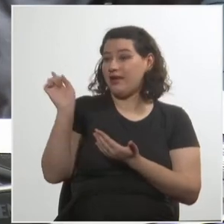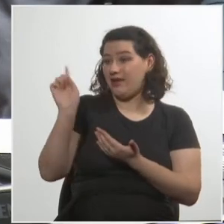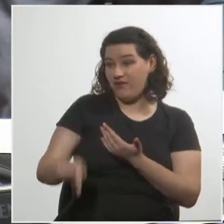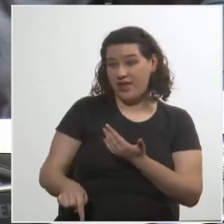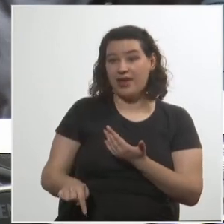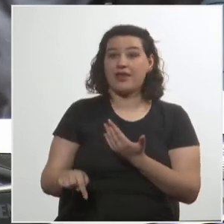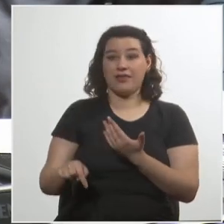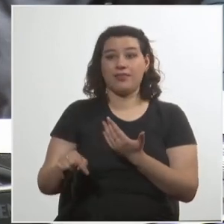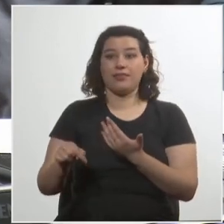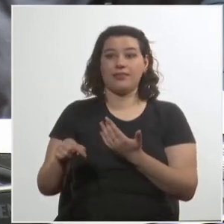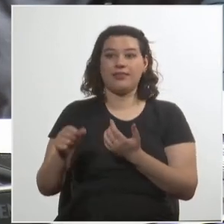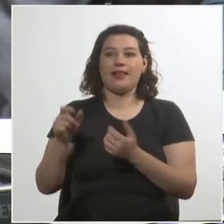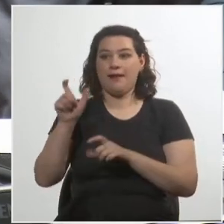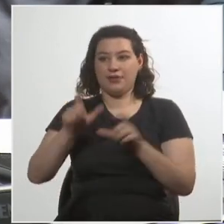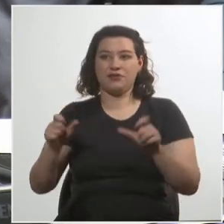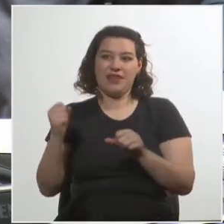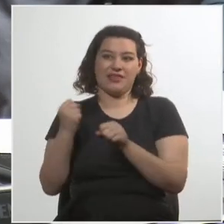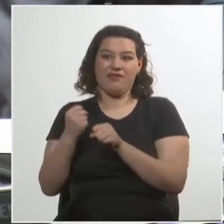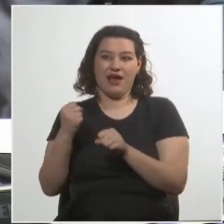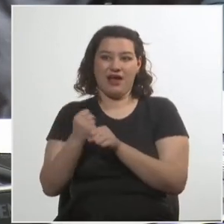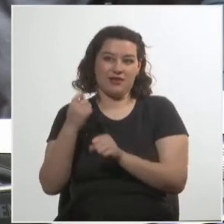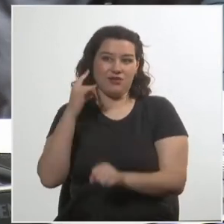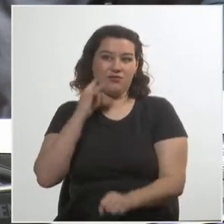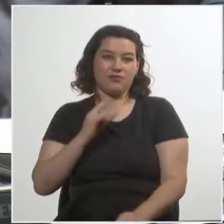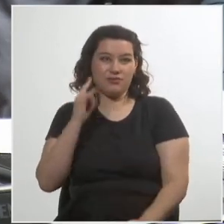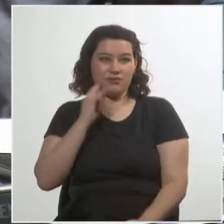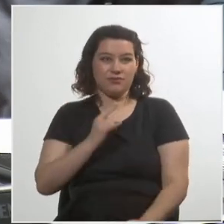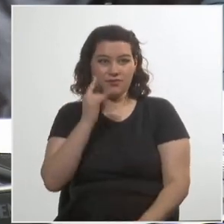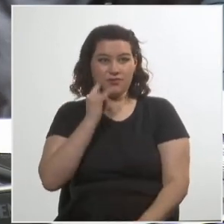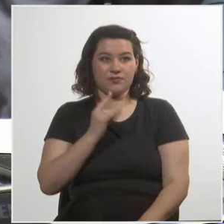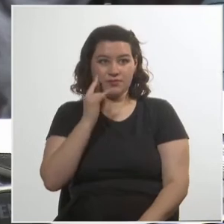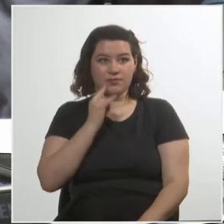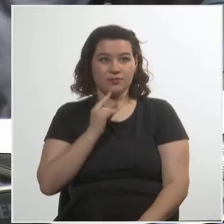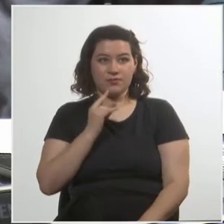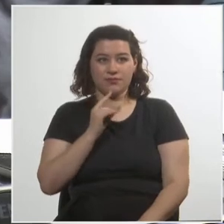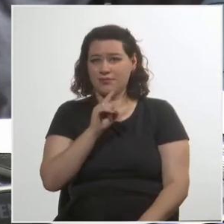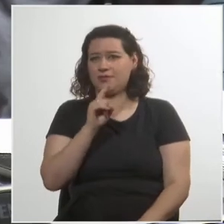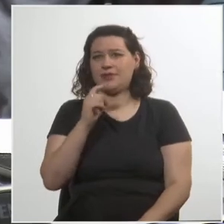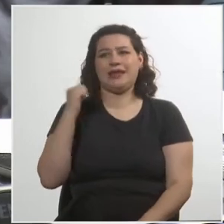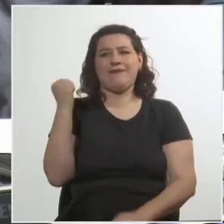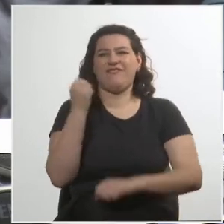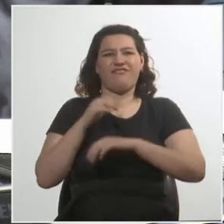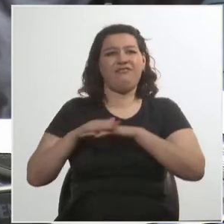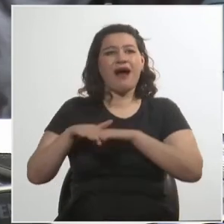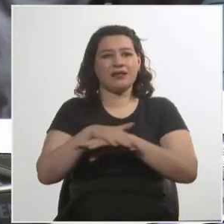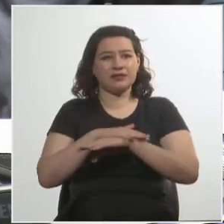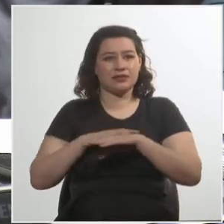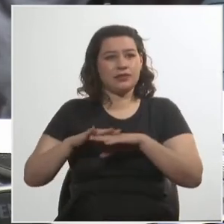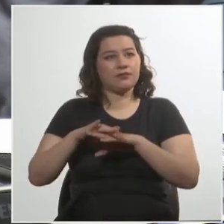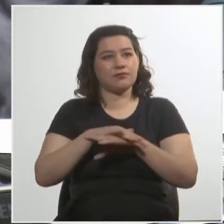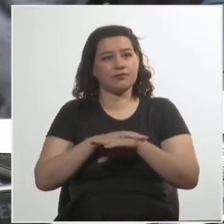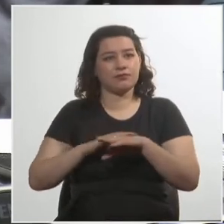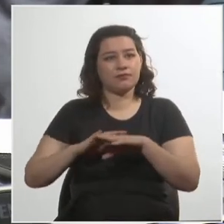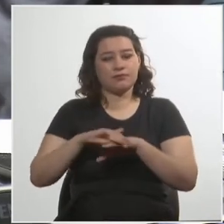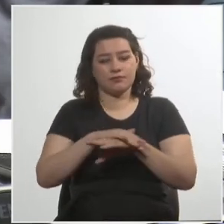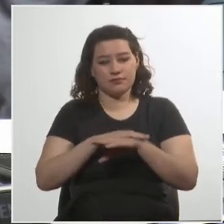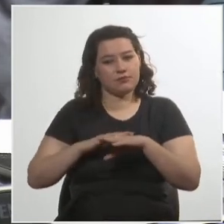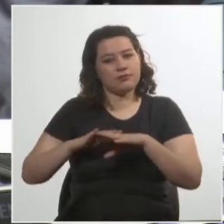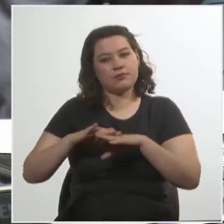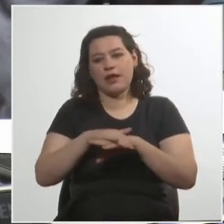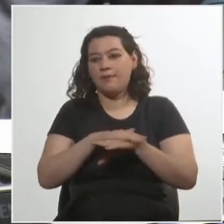tamberos que están en la base de la pirámide las plantas crecen desde el